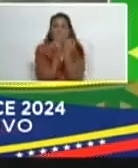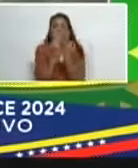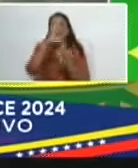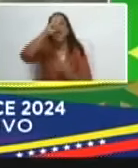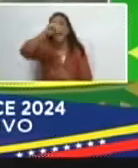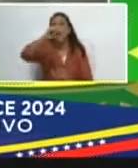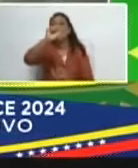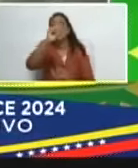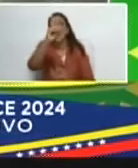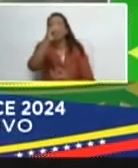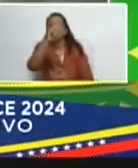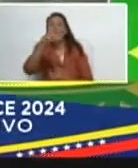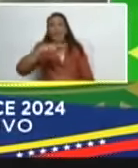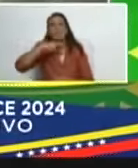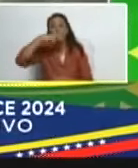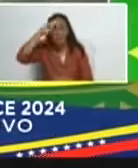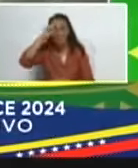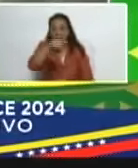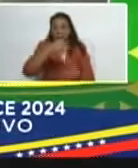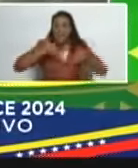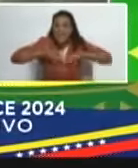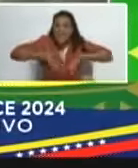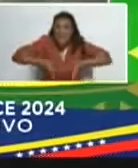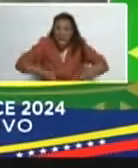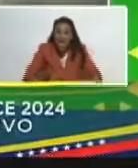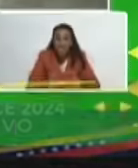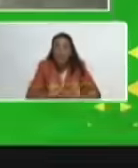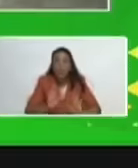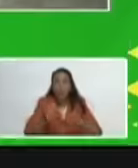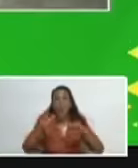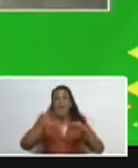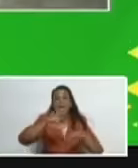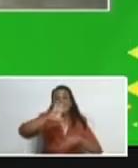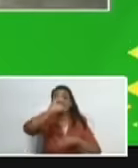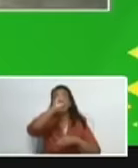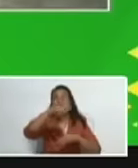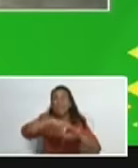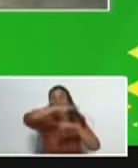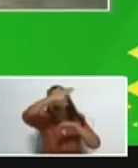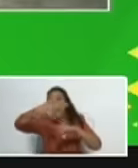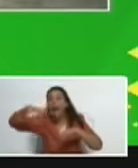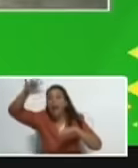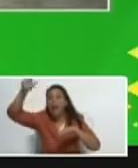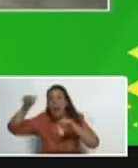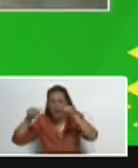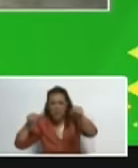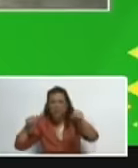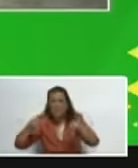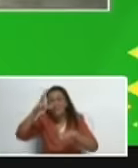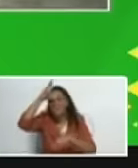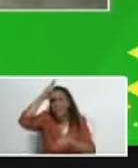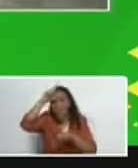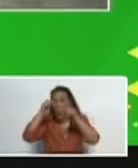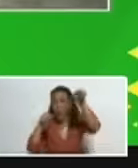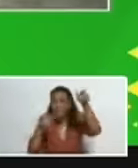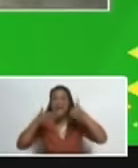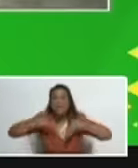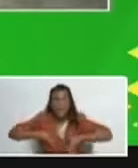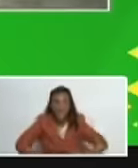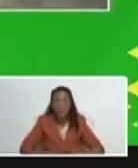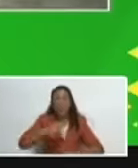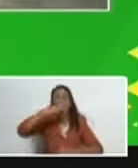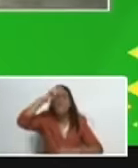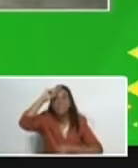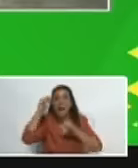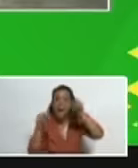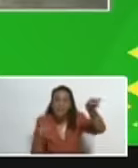padre nació por allá, en Sabana Alta, allá en el Estado Falcón. Allá está la